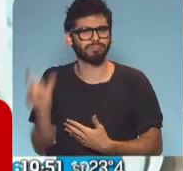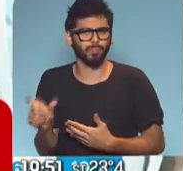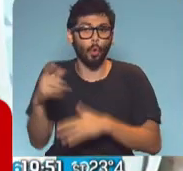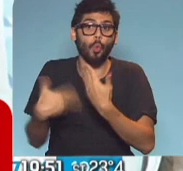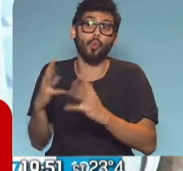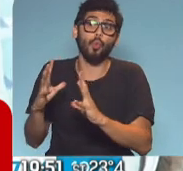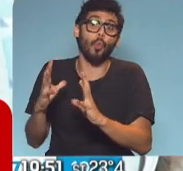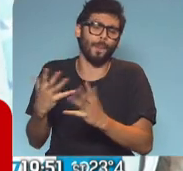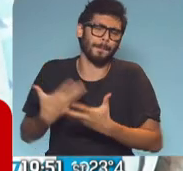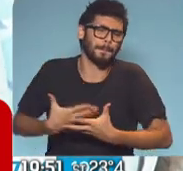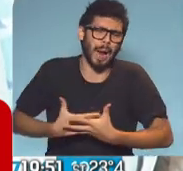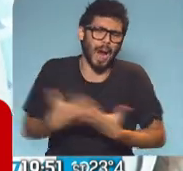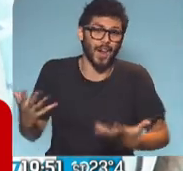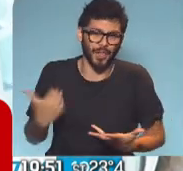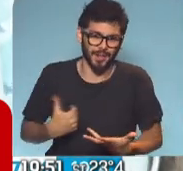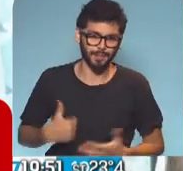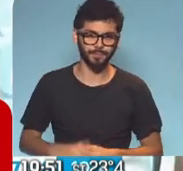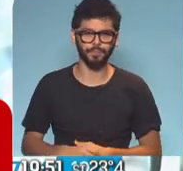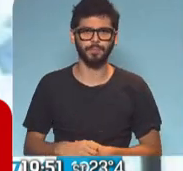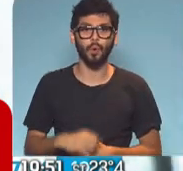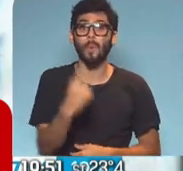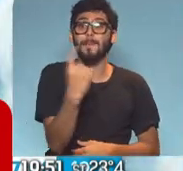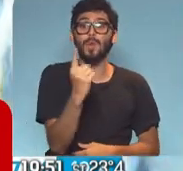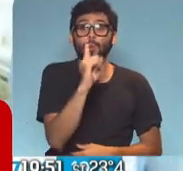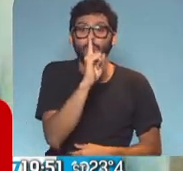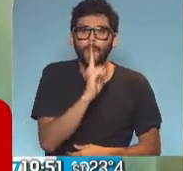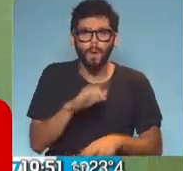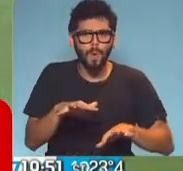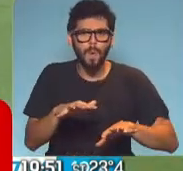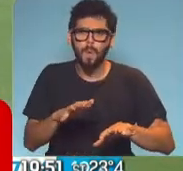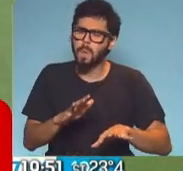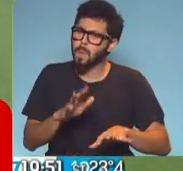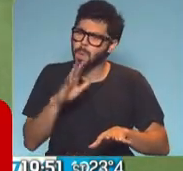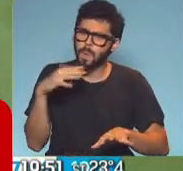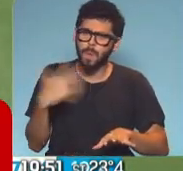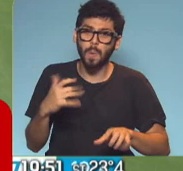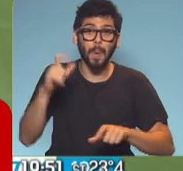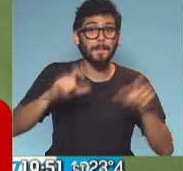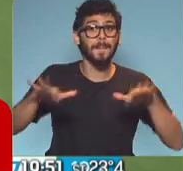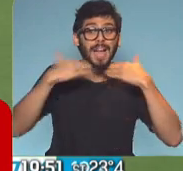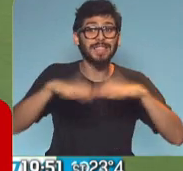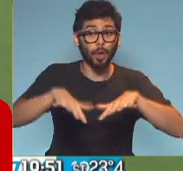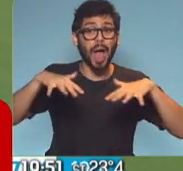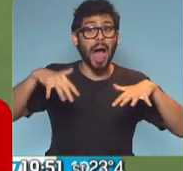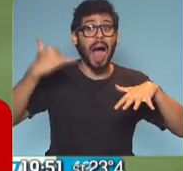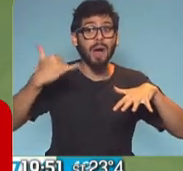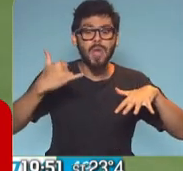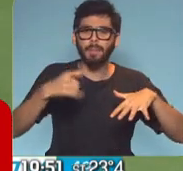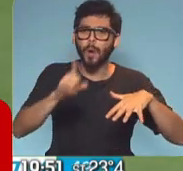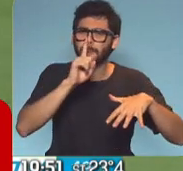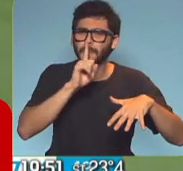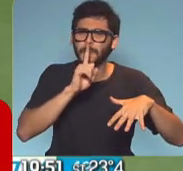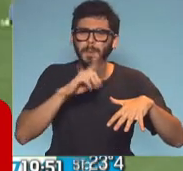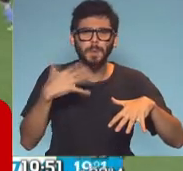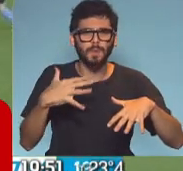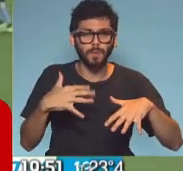futbolista más grande que dio nuestro país, ¿no? Este minuto de silencio fue impactante. Impactante. El respeto, porque había público en el estadio, obviamente. No solo eso, me emocionó